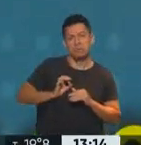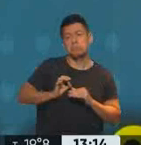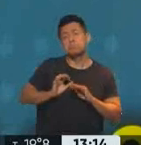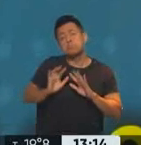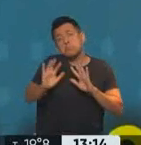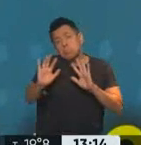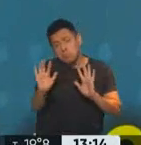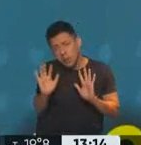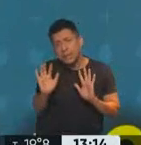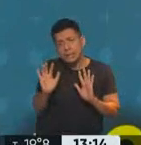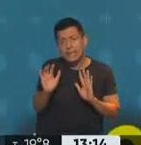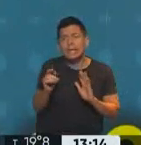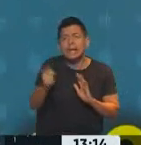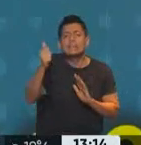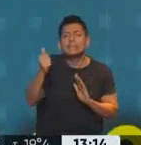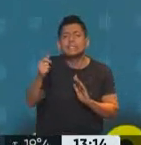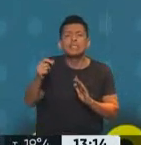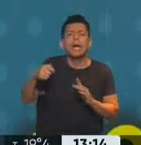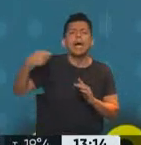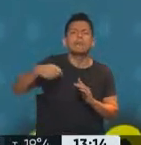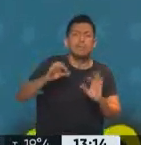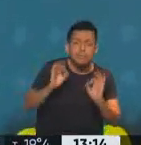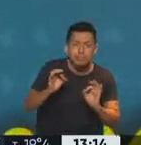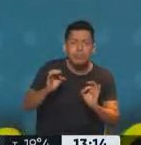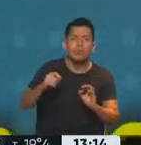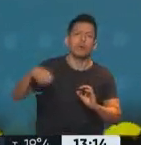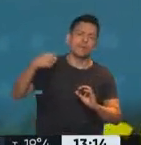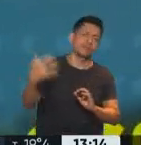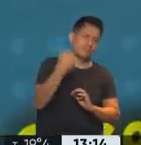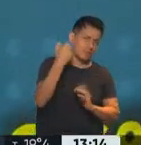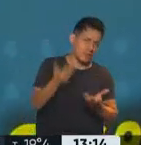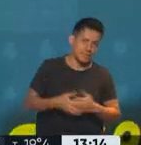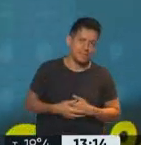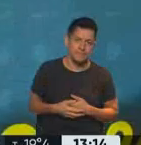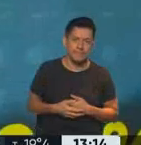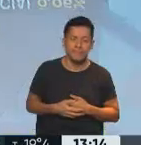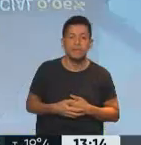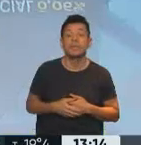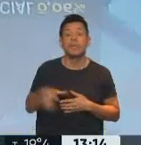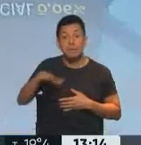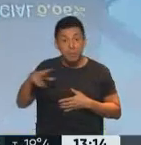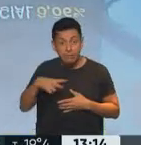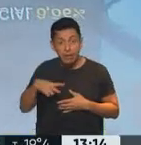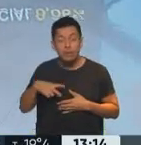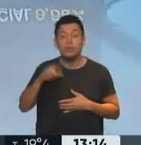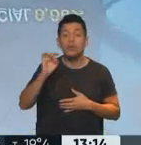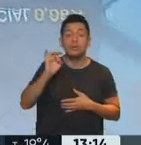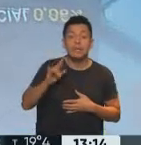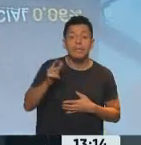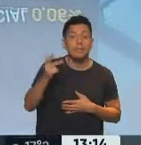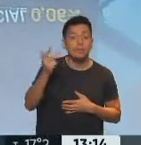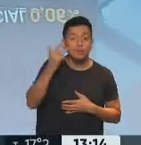óptima posición para decir bueno yo estoy muy cerca de jubilar me temo de los aportes en el sector privado solamente el 18 por ciento